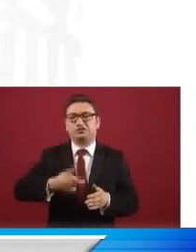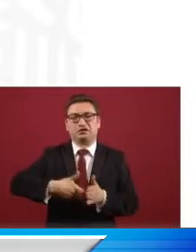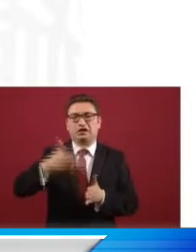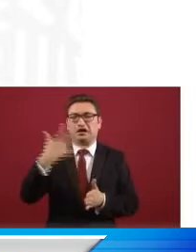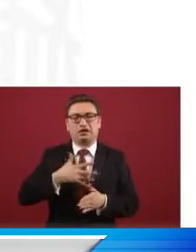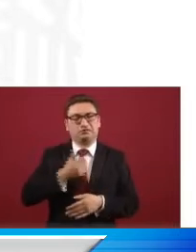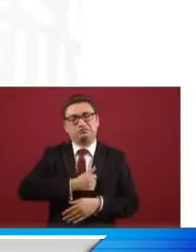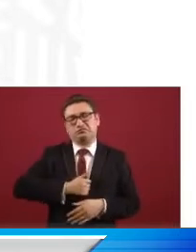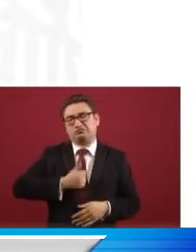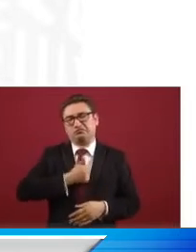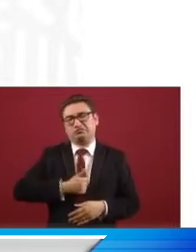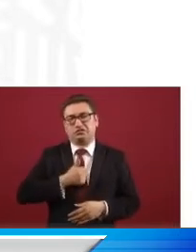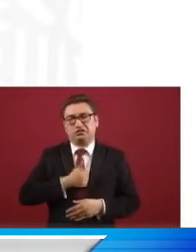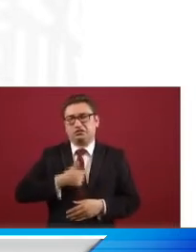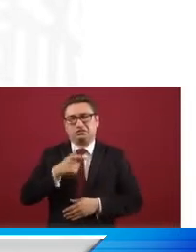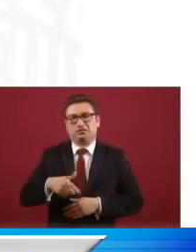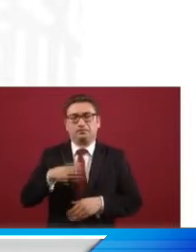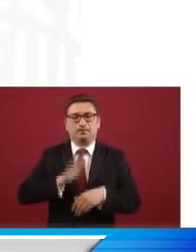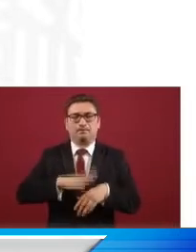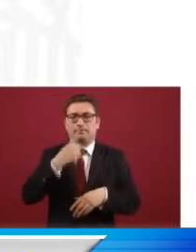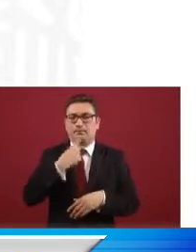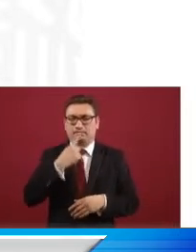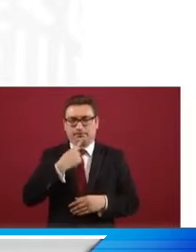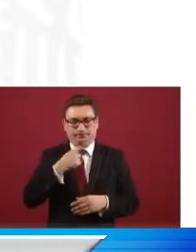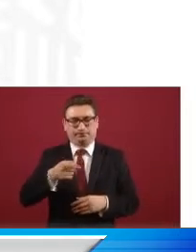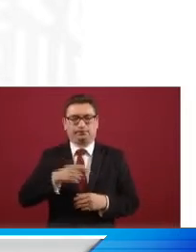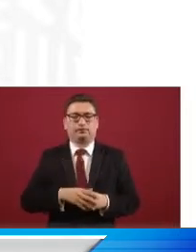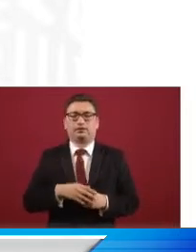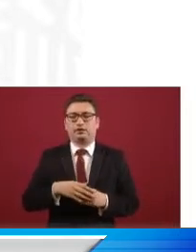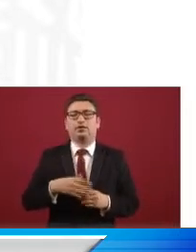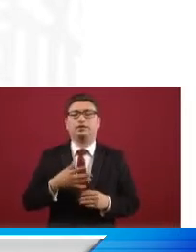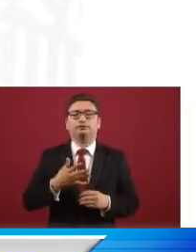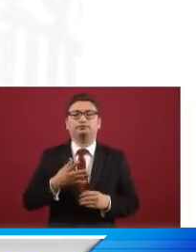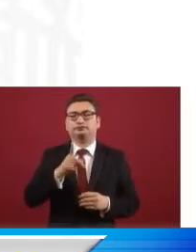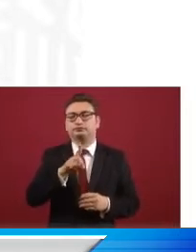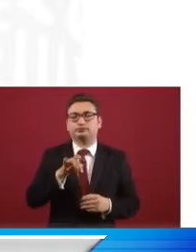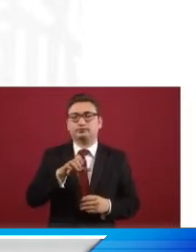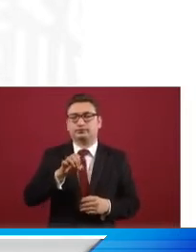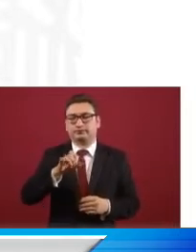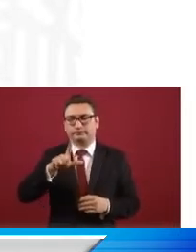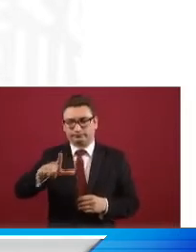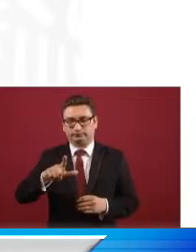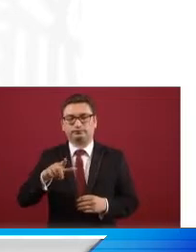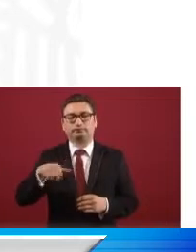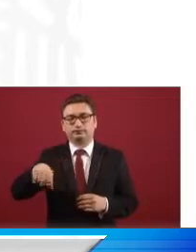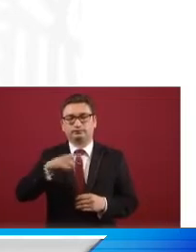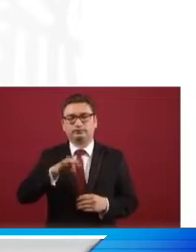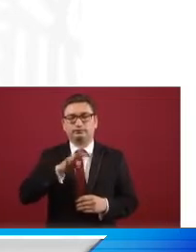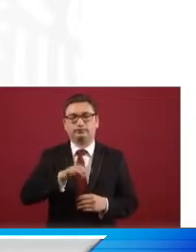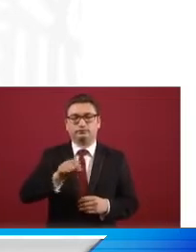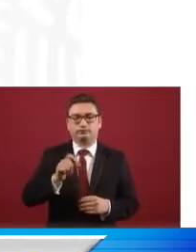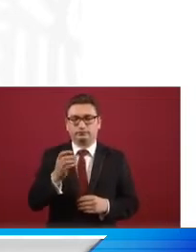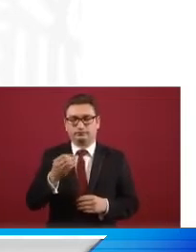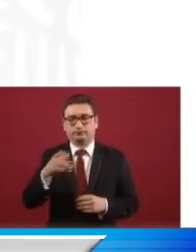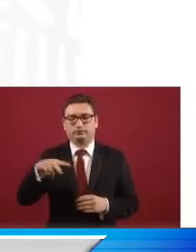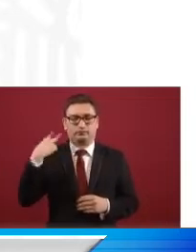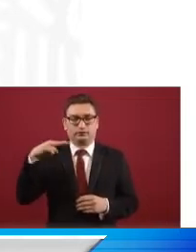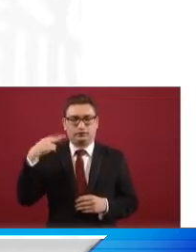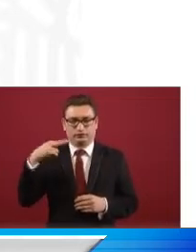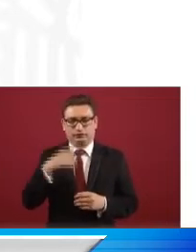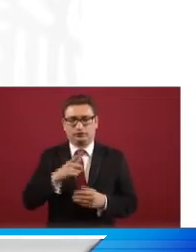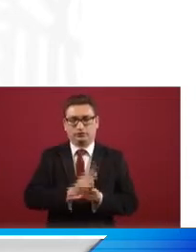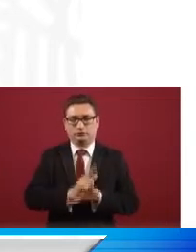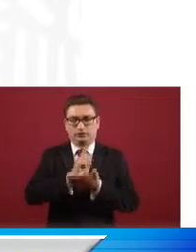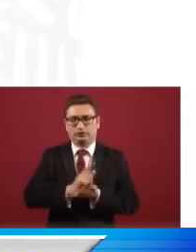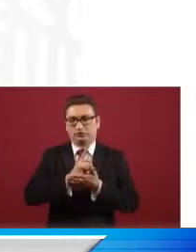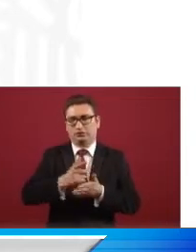Grupo Rojas a 7.94 por litro. Fuentes Enercre y Profeco. 369 gasolineras fueron denunciadas por medio